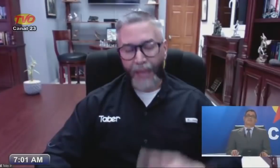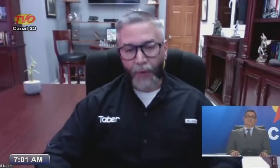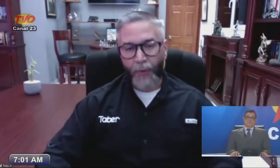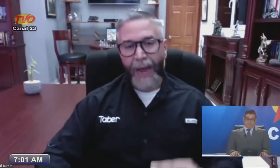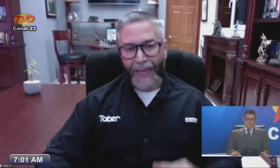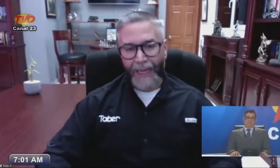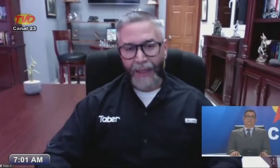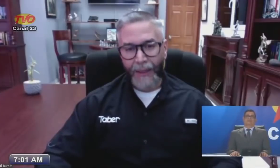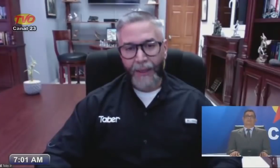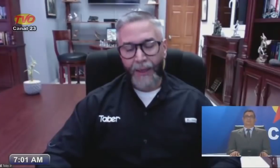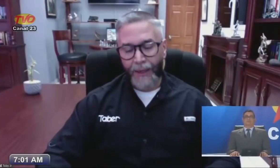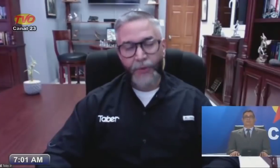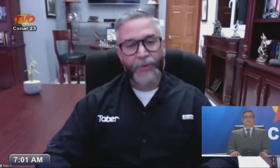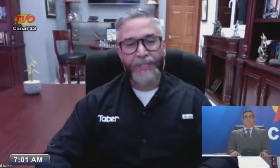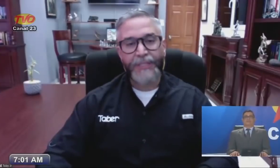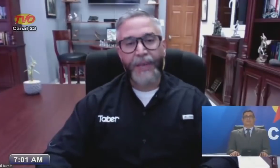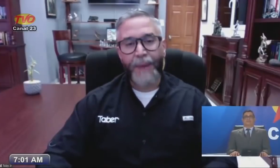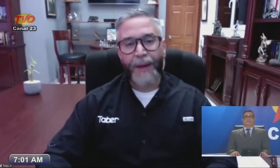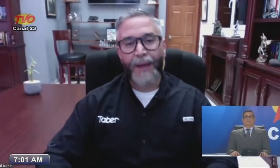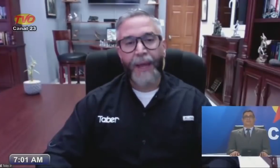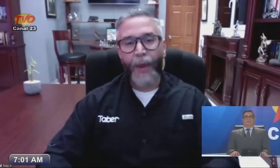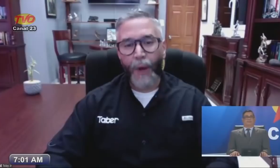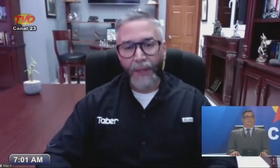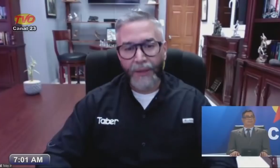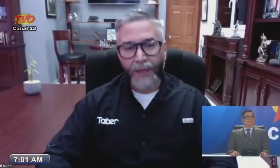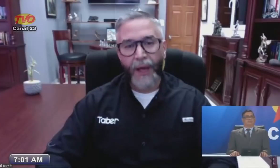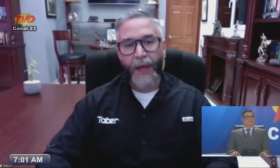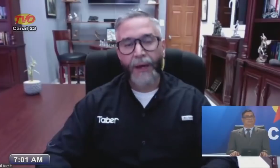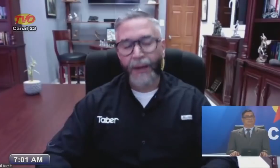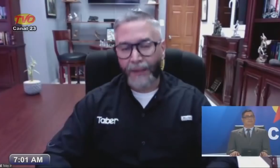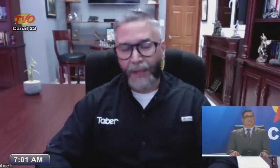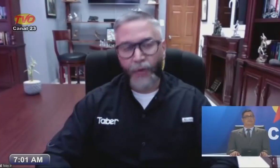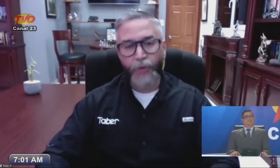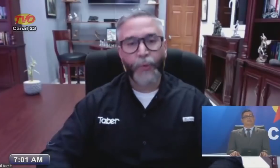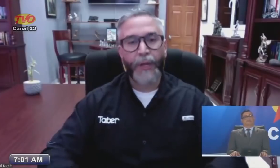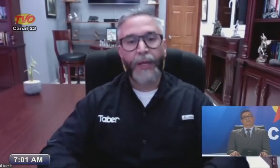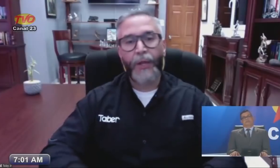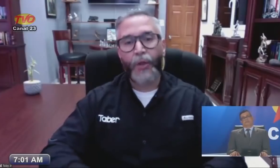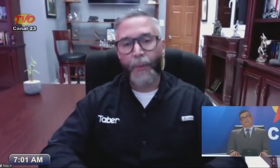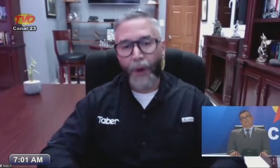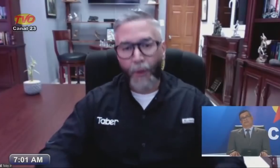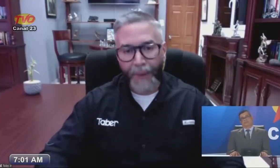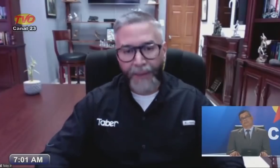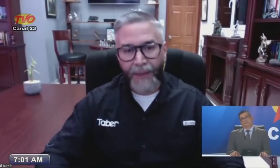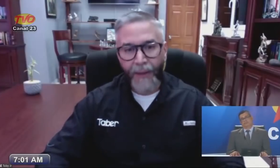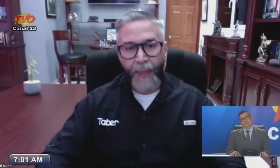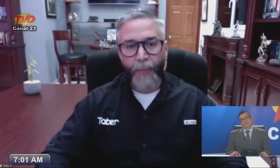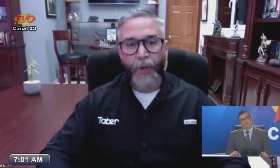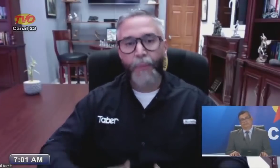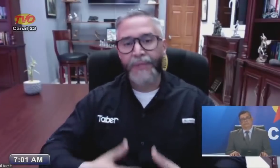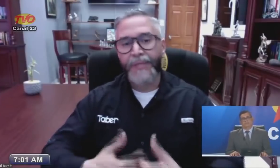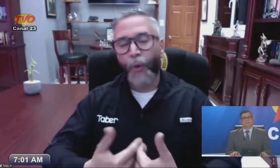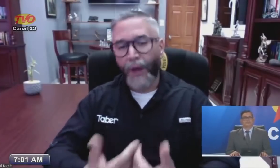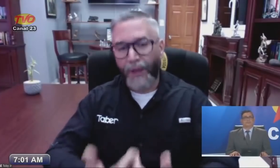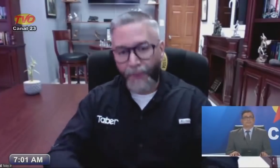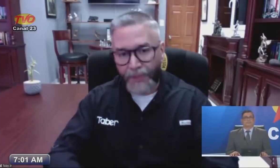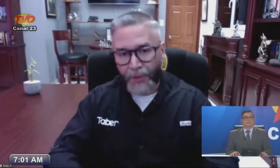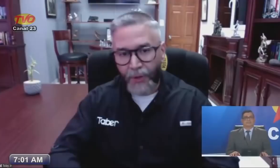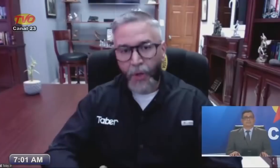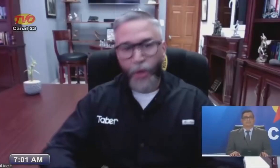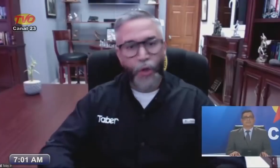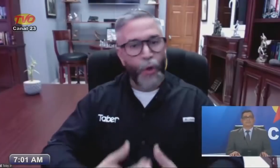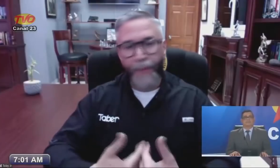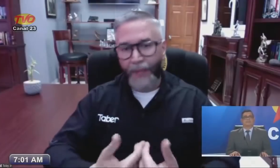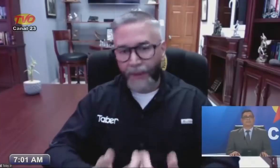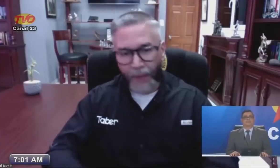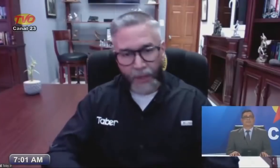estuvieron ahí no sé si llamarle en cuarentena retenidos porque no me compete porque yo preste un edificio